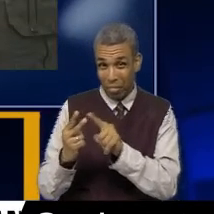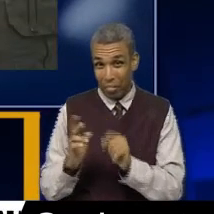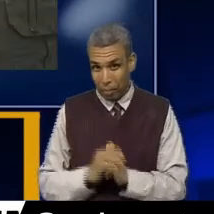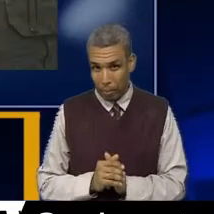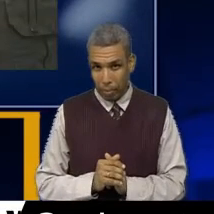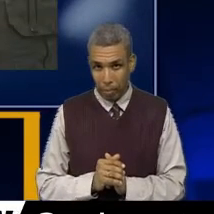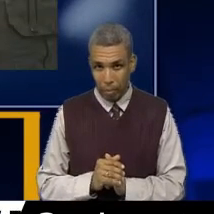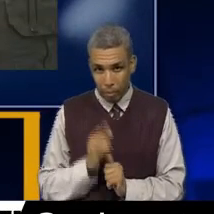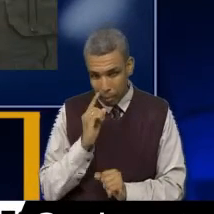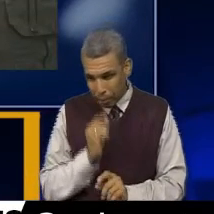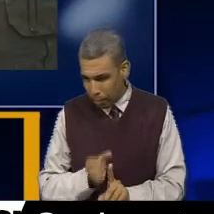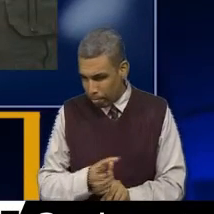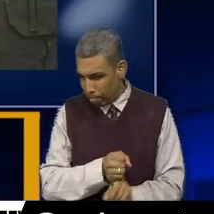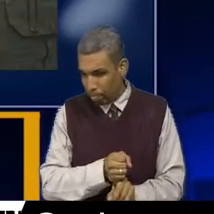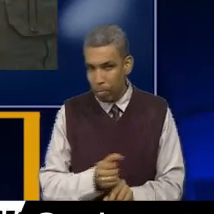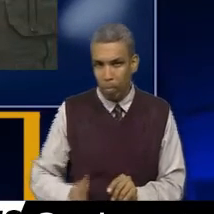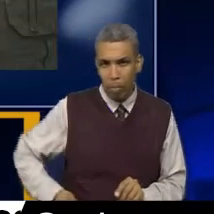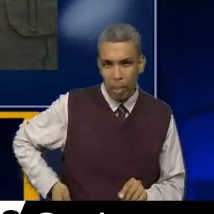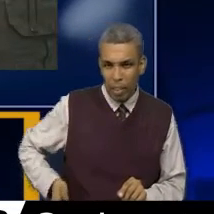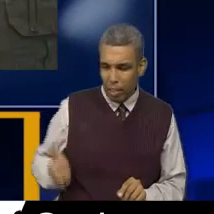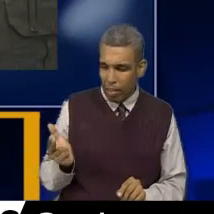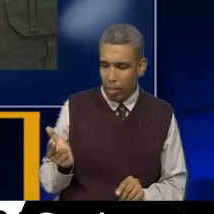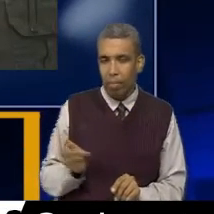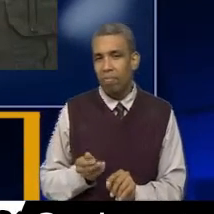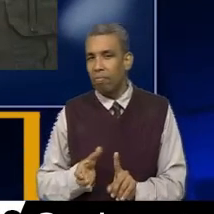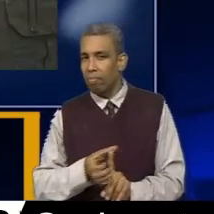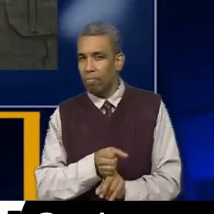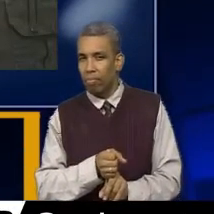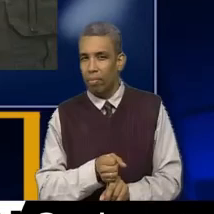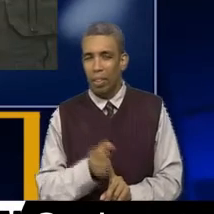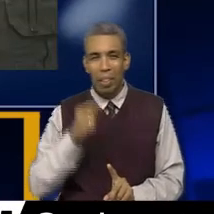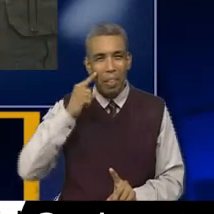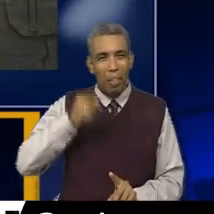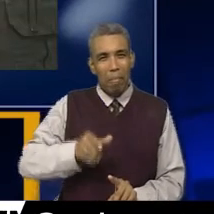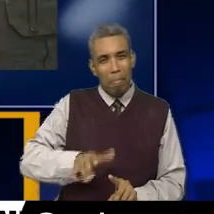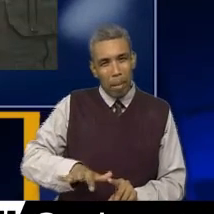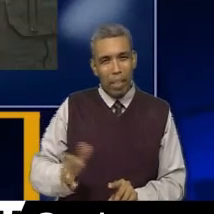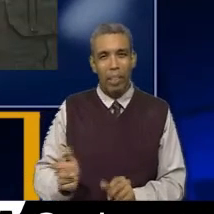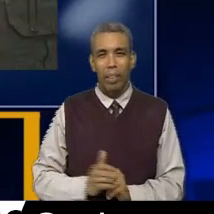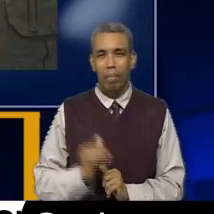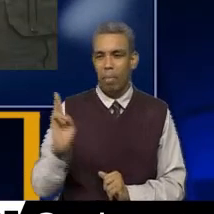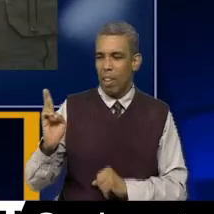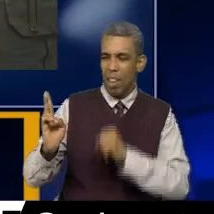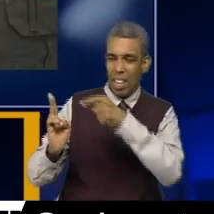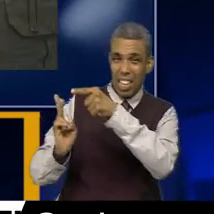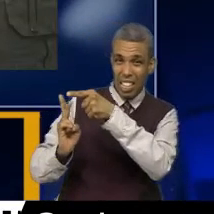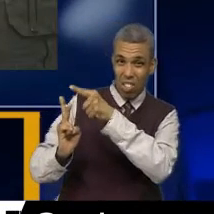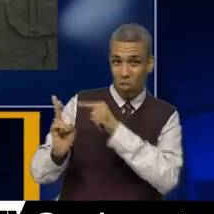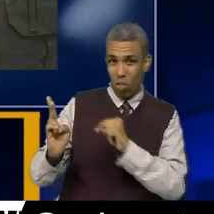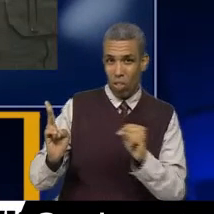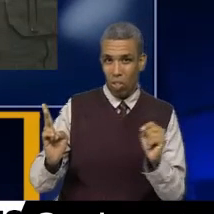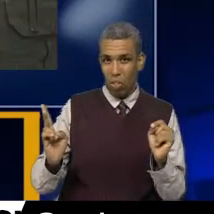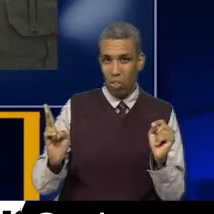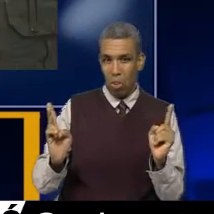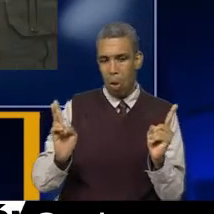de investigación, si fue un hecho de intolerancia, alguna situación, parece que estas dos personas ya se conocían,